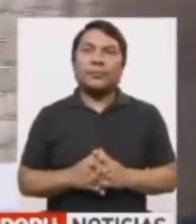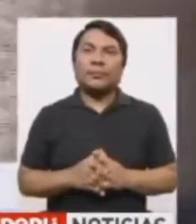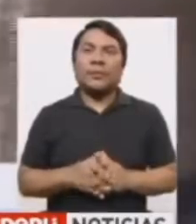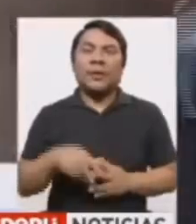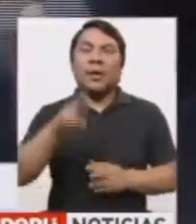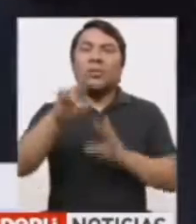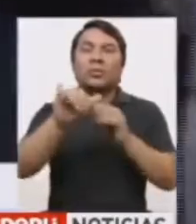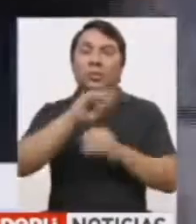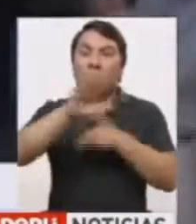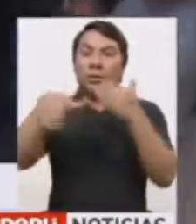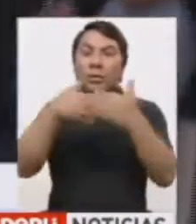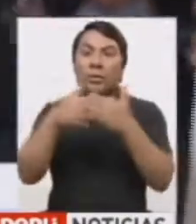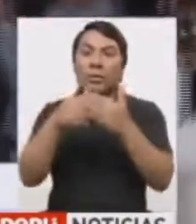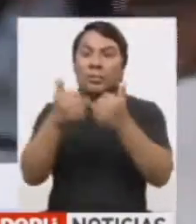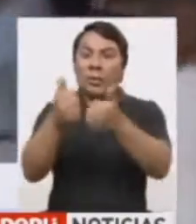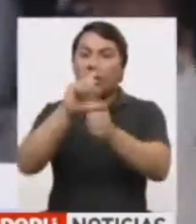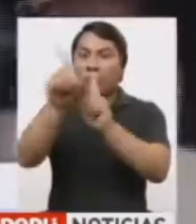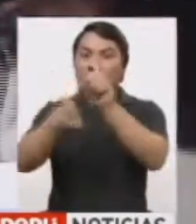¿Todo bien, Ronnie?